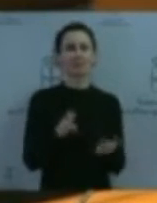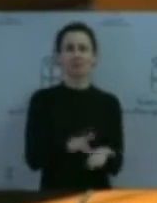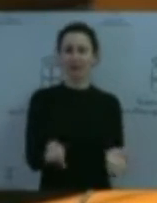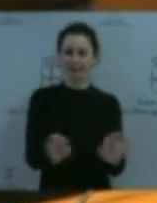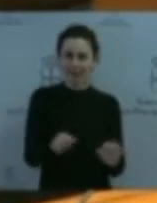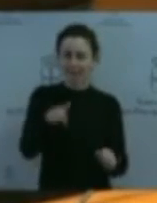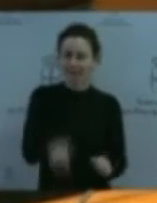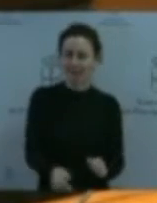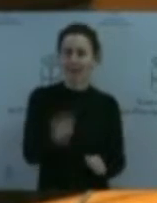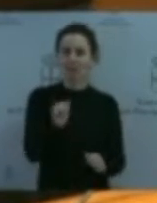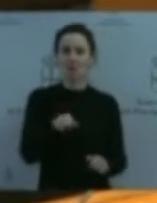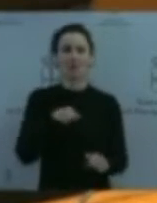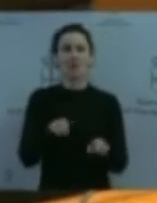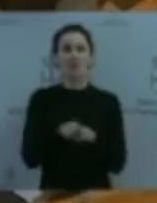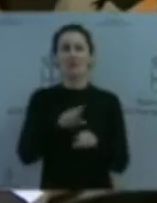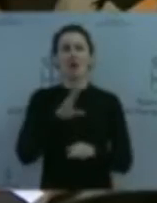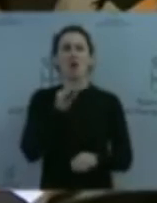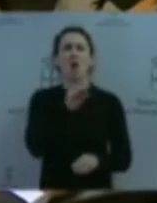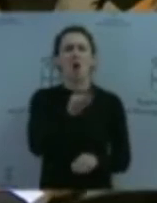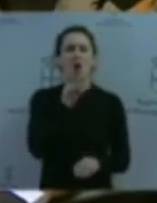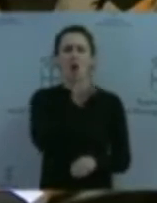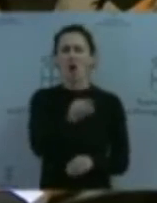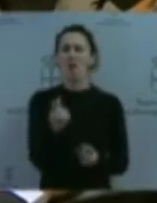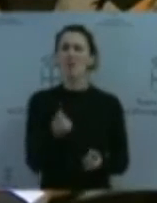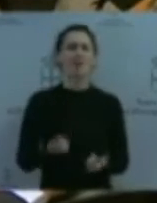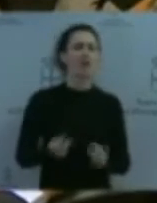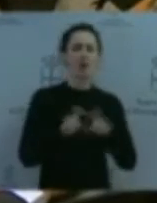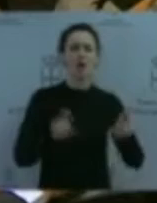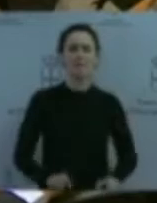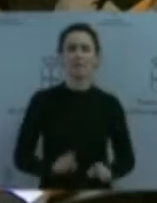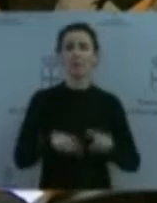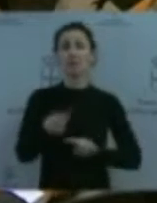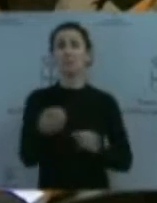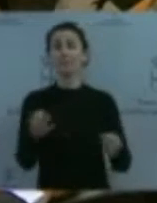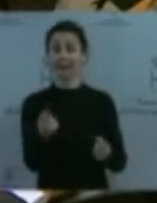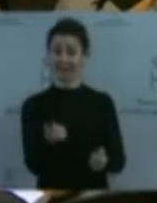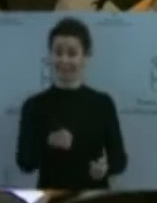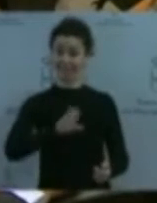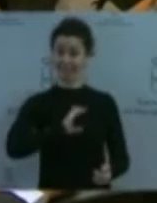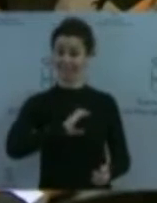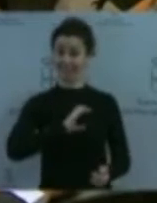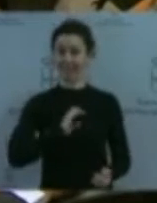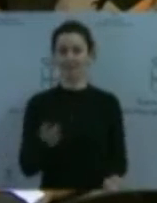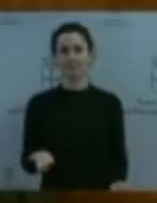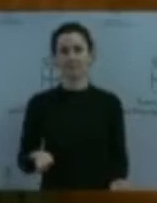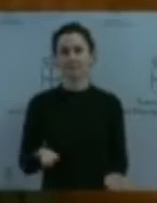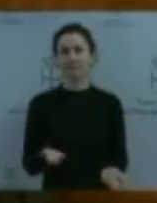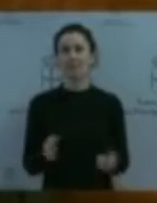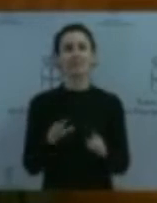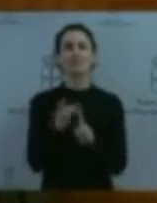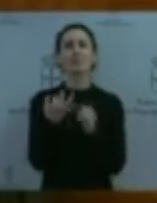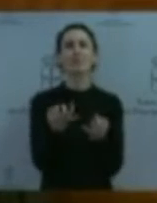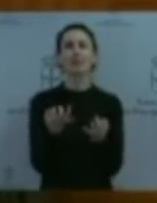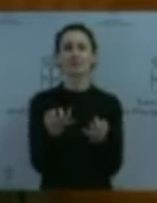se puede dar dinero a las empresas y no hacen otra cosa que recibirlo, lo que está pasando es que desde la empresa siguen saliendo camiones cargados con lingotes,